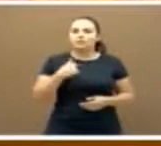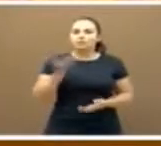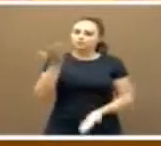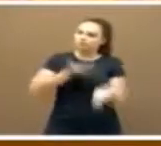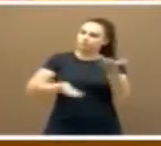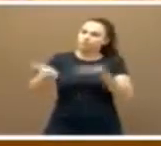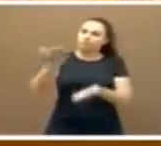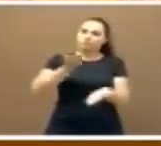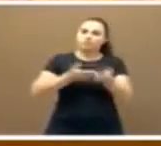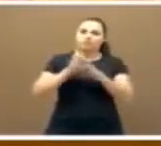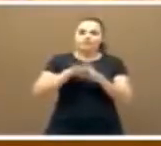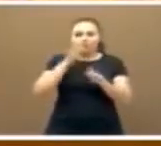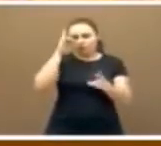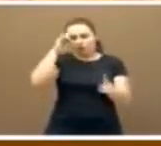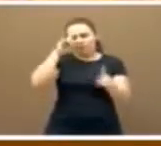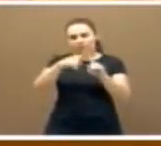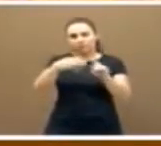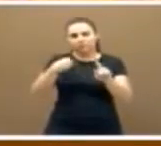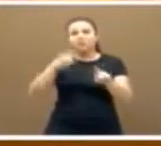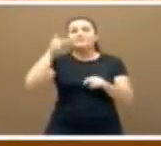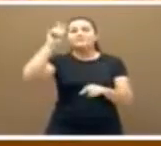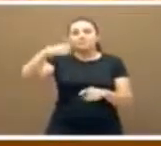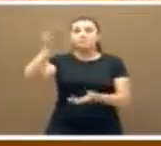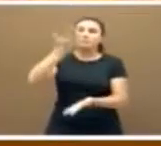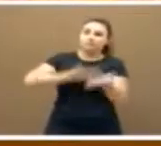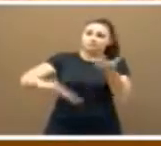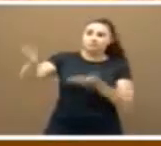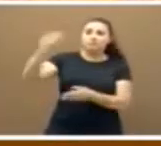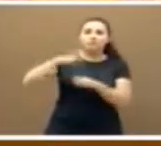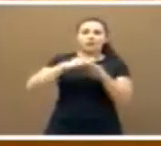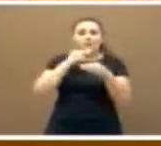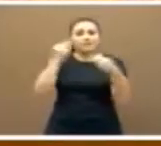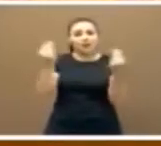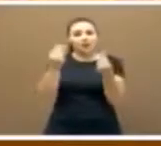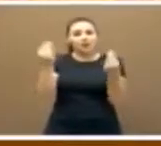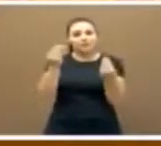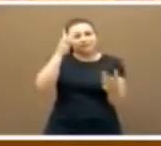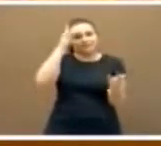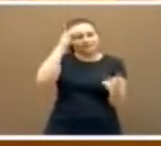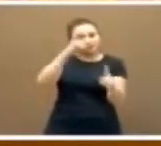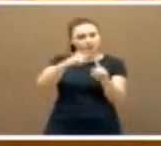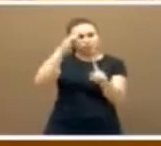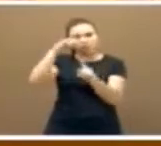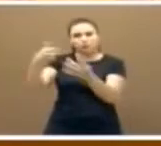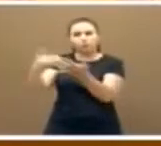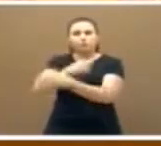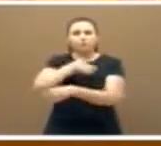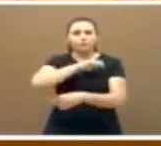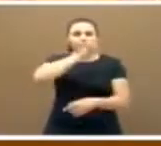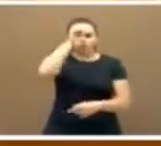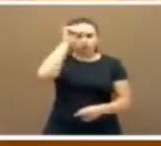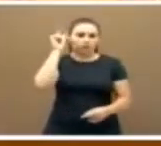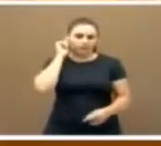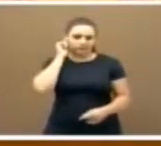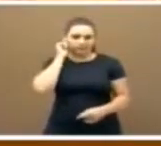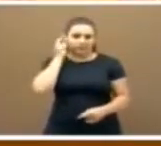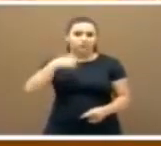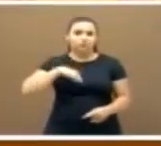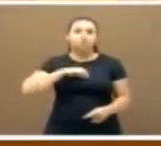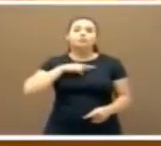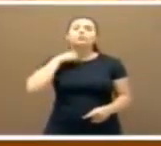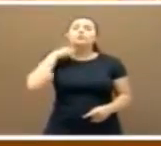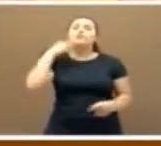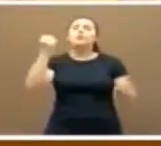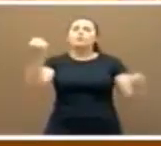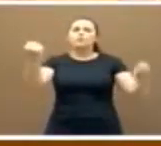elaborar su propio destino, también tenemos que contribuir a mejorar el destino de todos los españoles y de todas las españolas. Alcemos nuestra voz